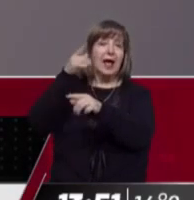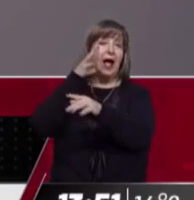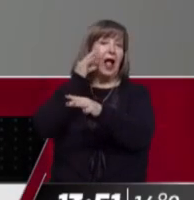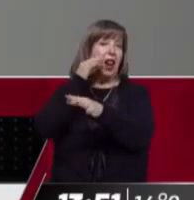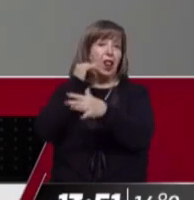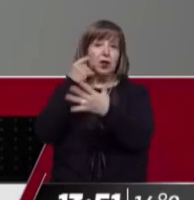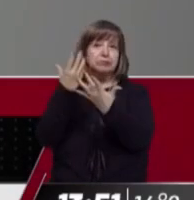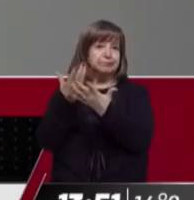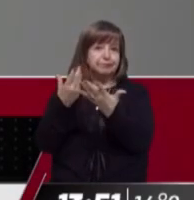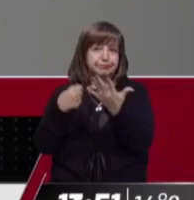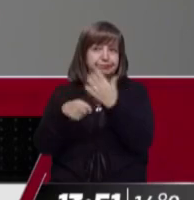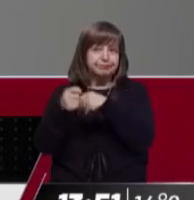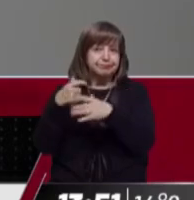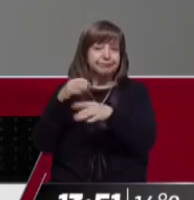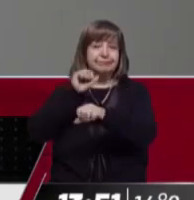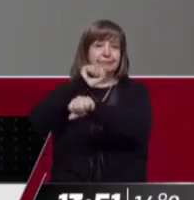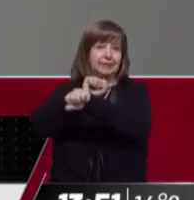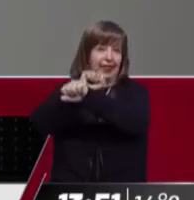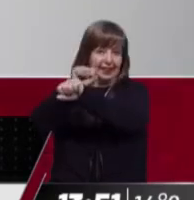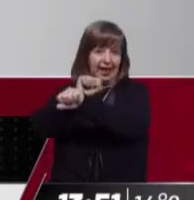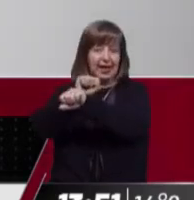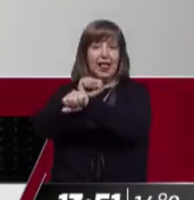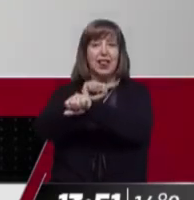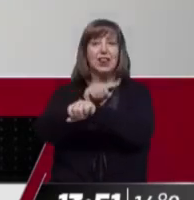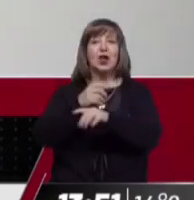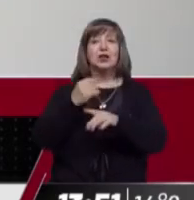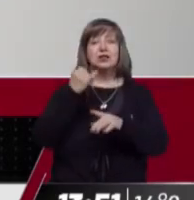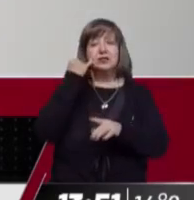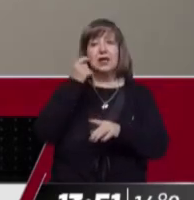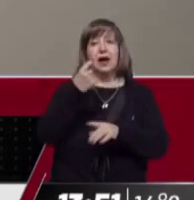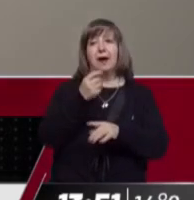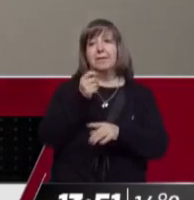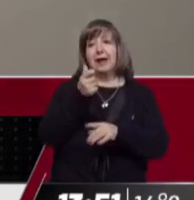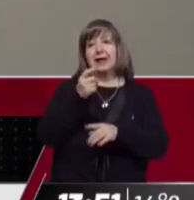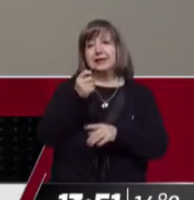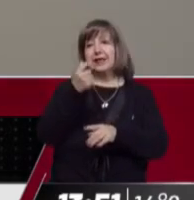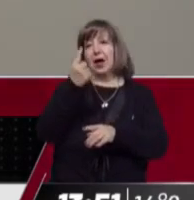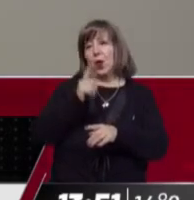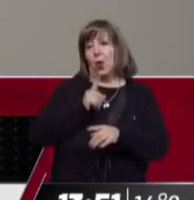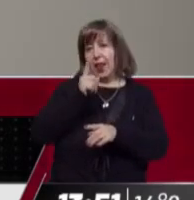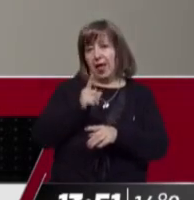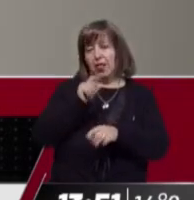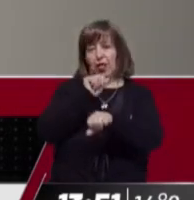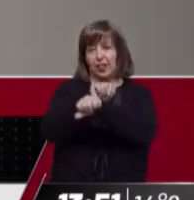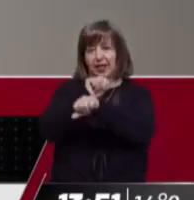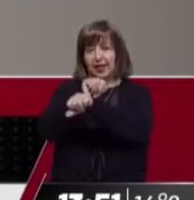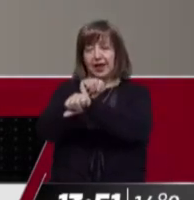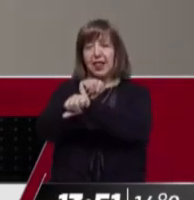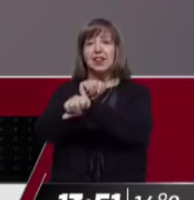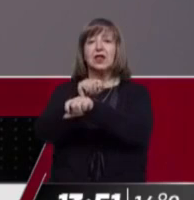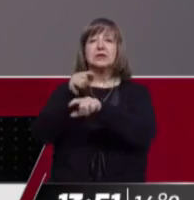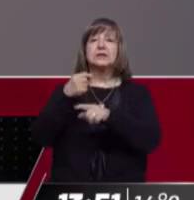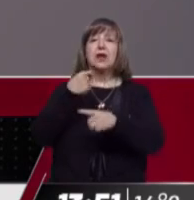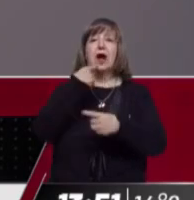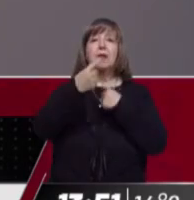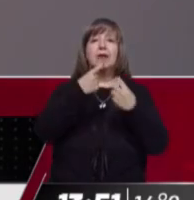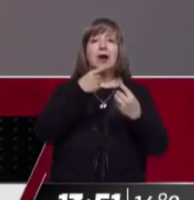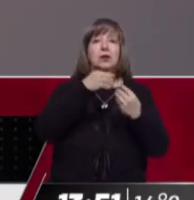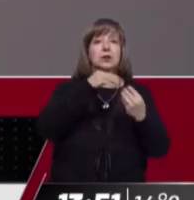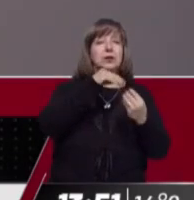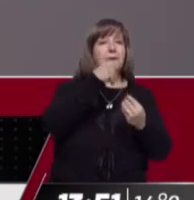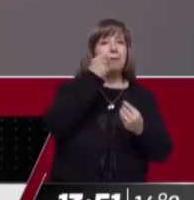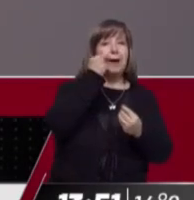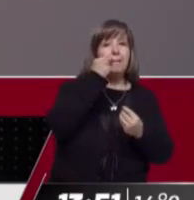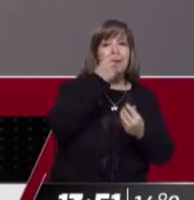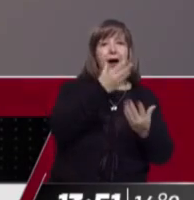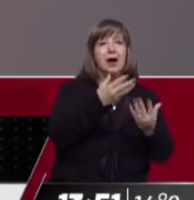Hablamos con Mauricio Arias, el papá de Alejo, y nos dijo que para ellos no tiene demasiada repercusión el